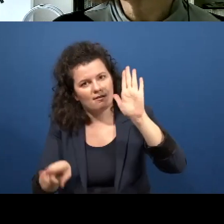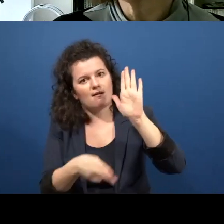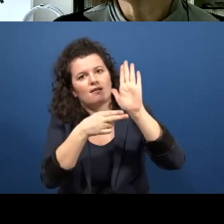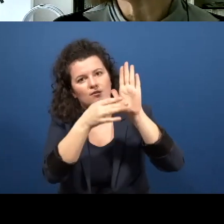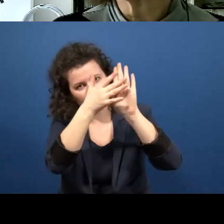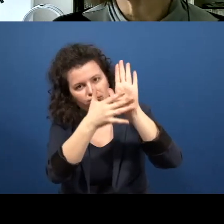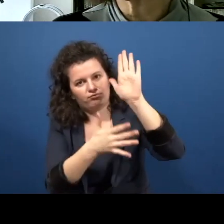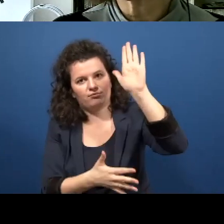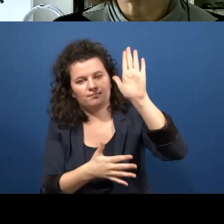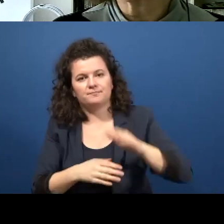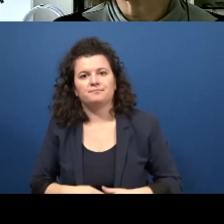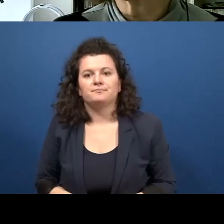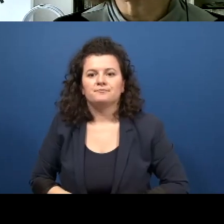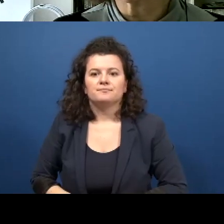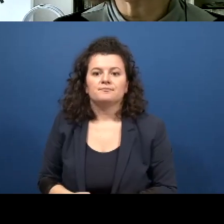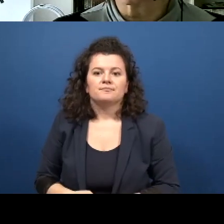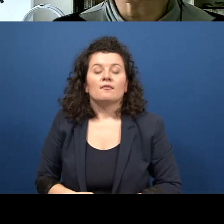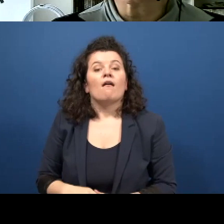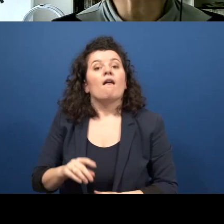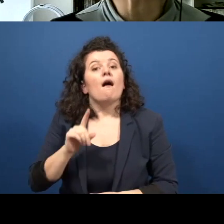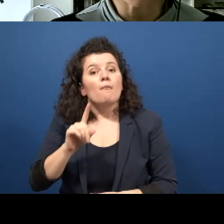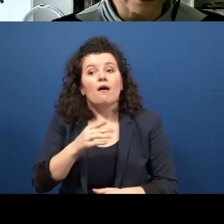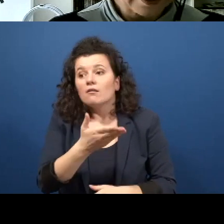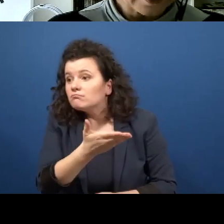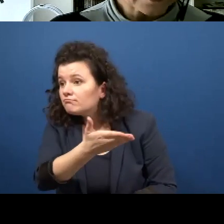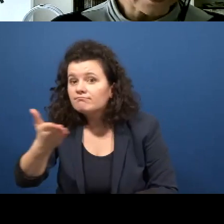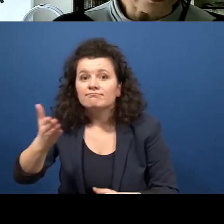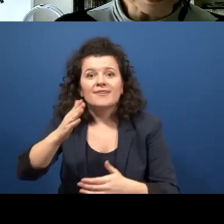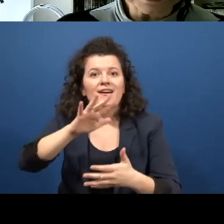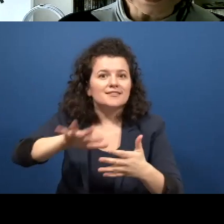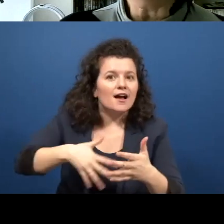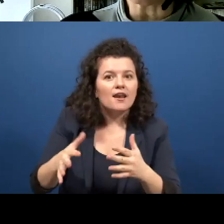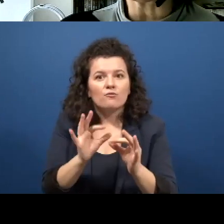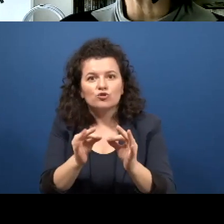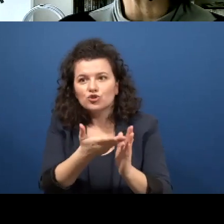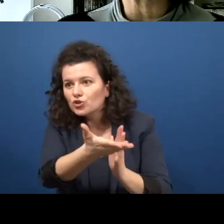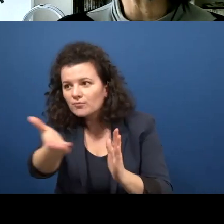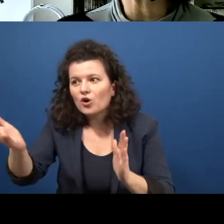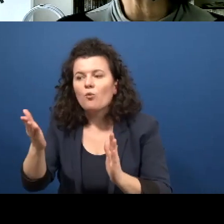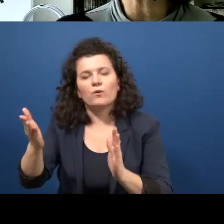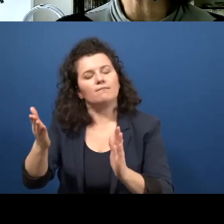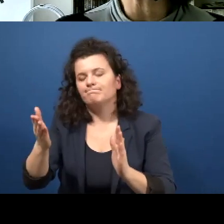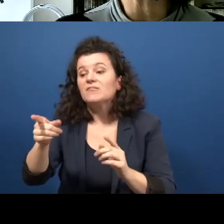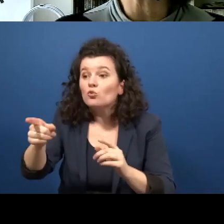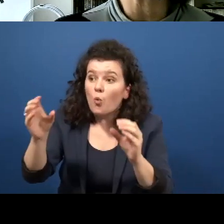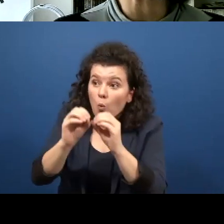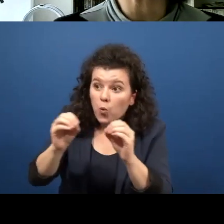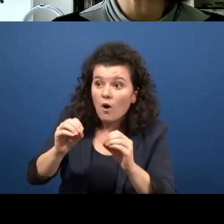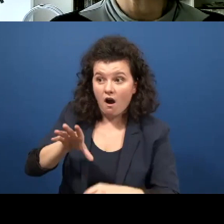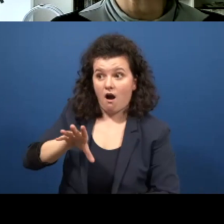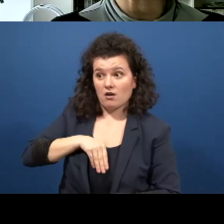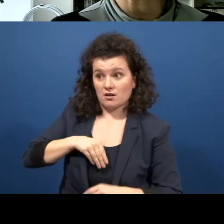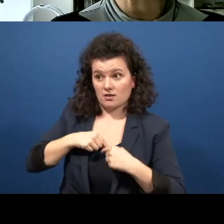por supuesto que también nosotros alentamos que todos los intérpretes de lenguas de signos que están